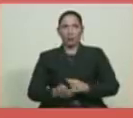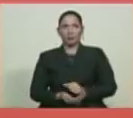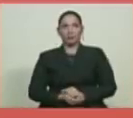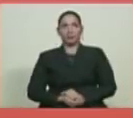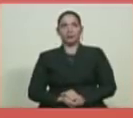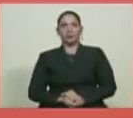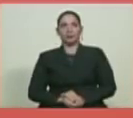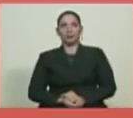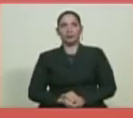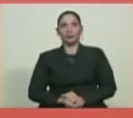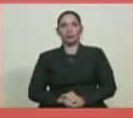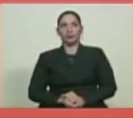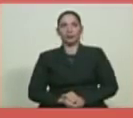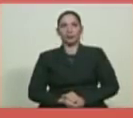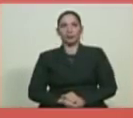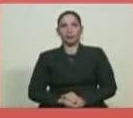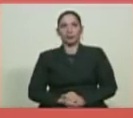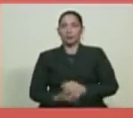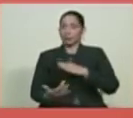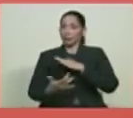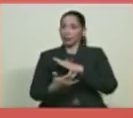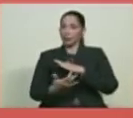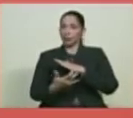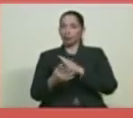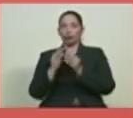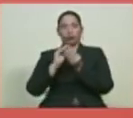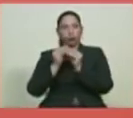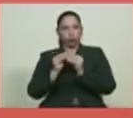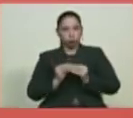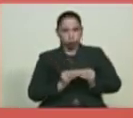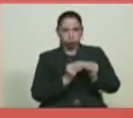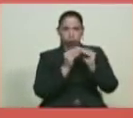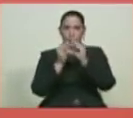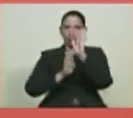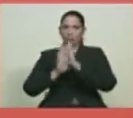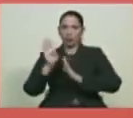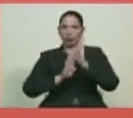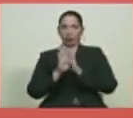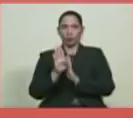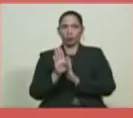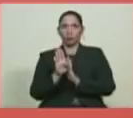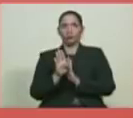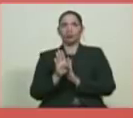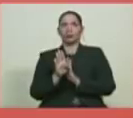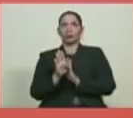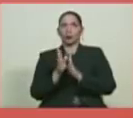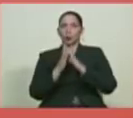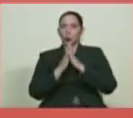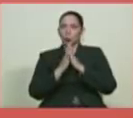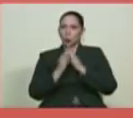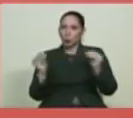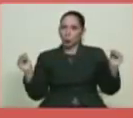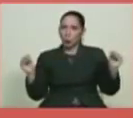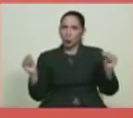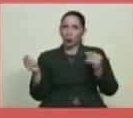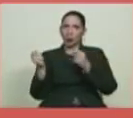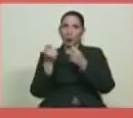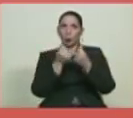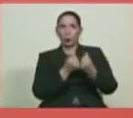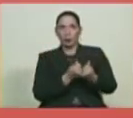por decirlo en términos más técnicos, reformatea el desarrollo de toda la economía,